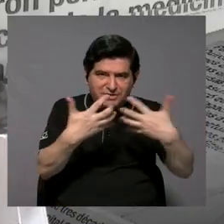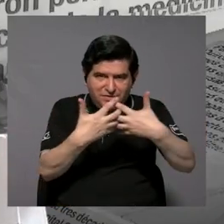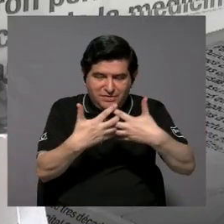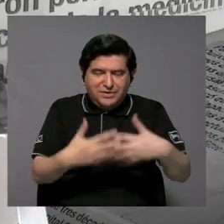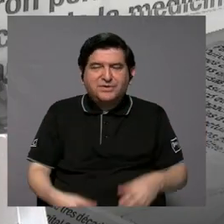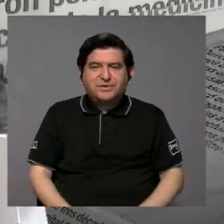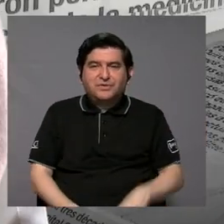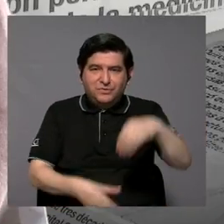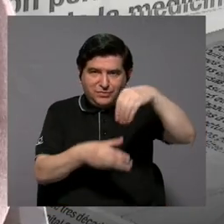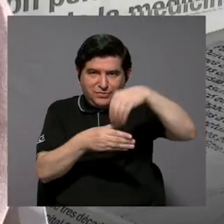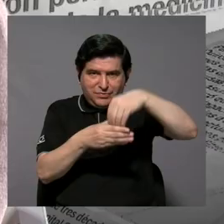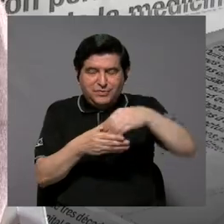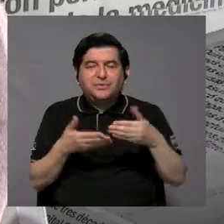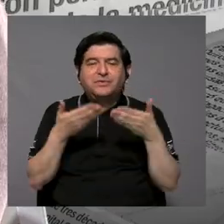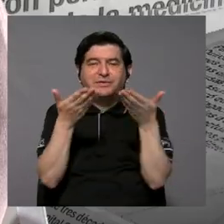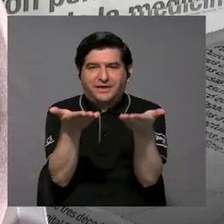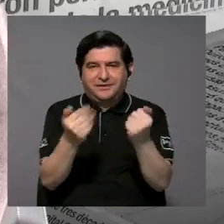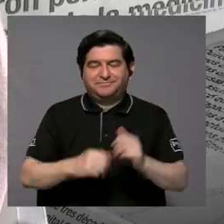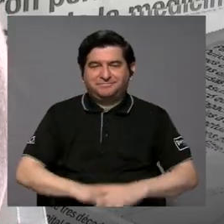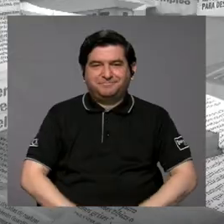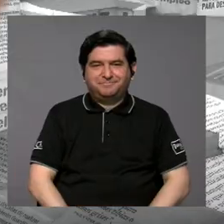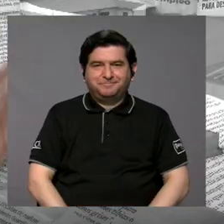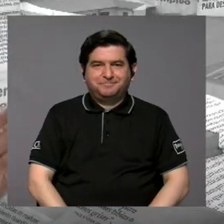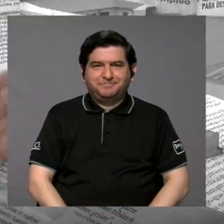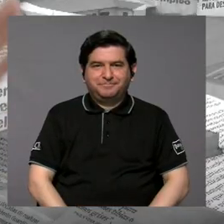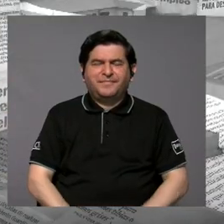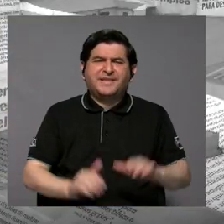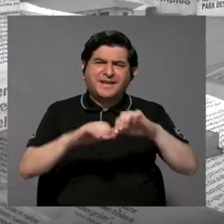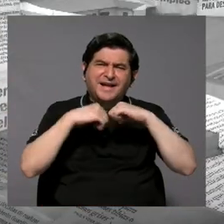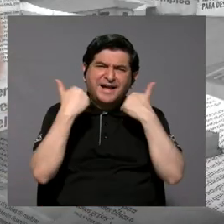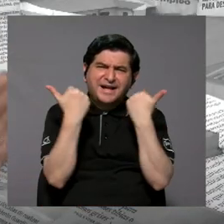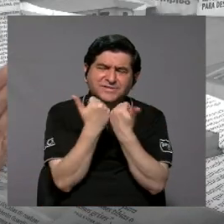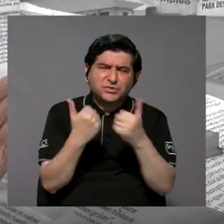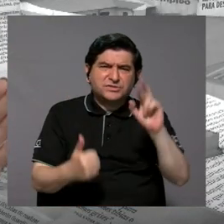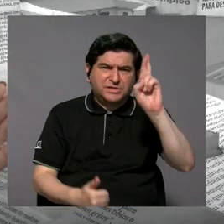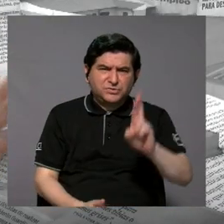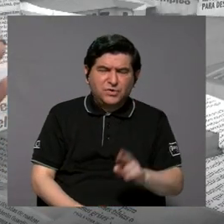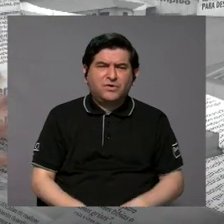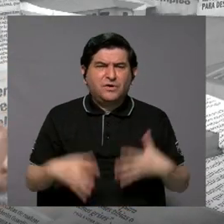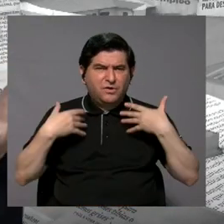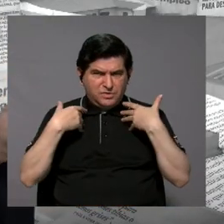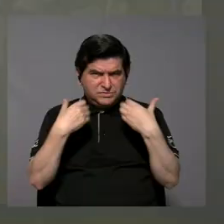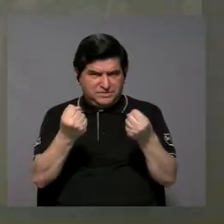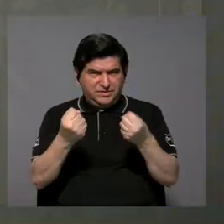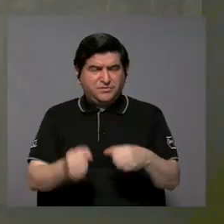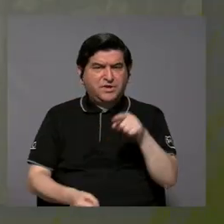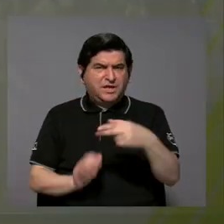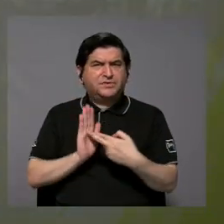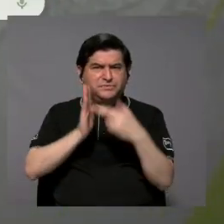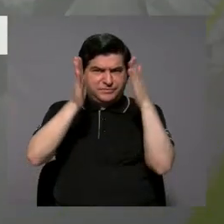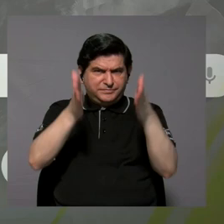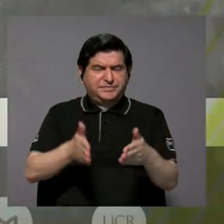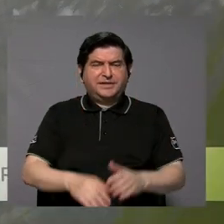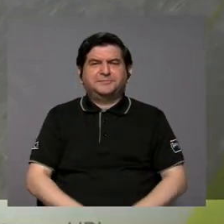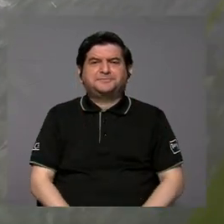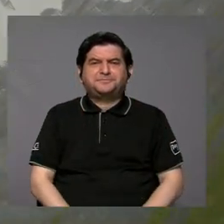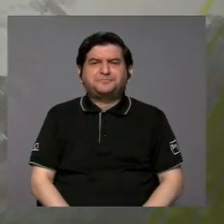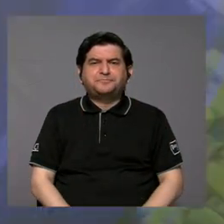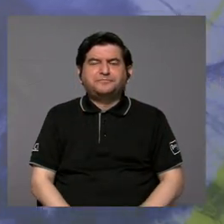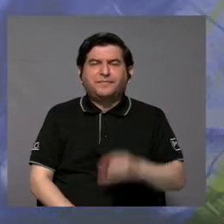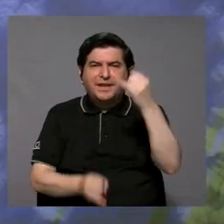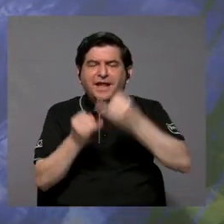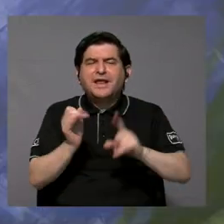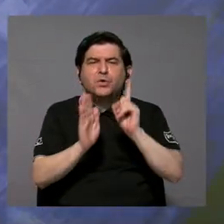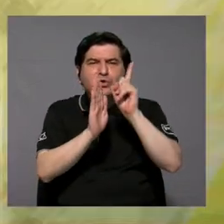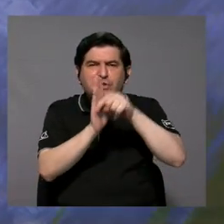es un producto que está aportando nutrientes. Como Asociación Costa Rica Saludable, usted que la representa y que está en ella, le dejo el